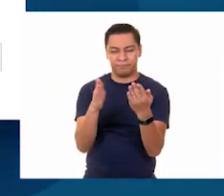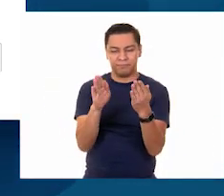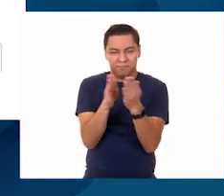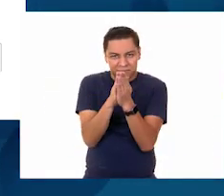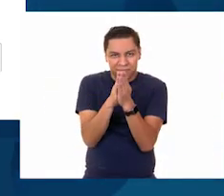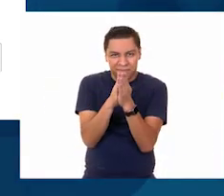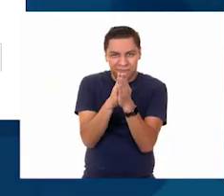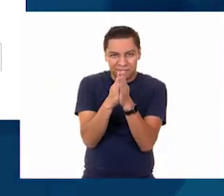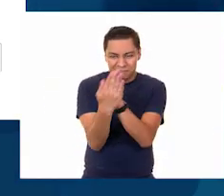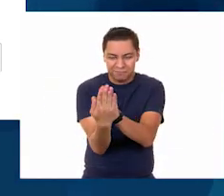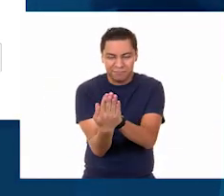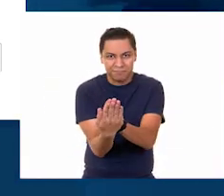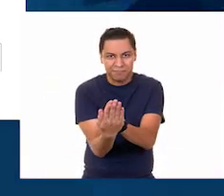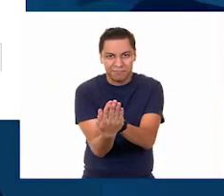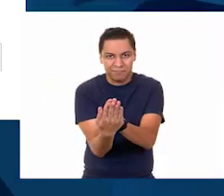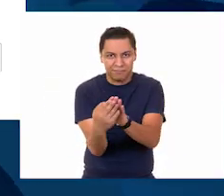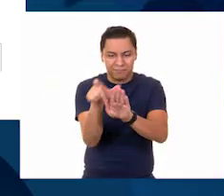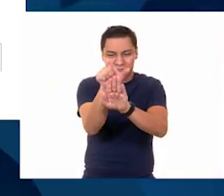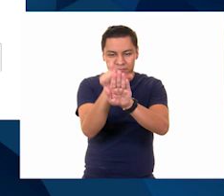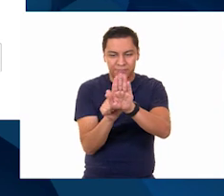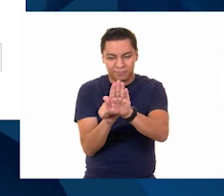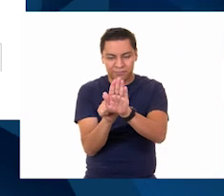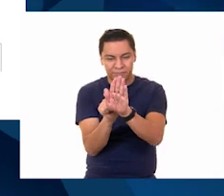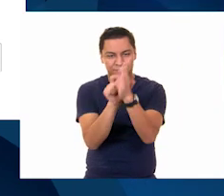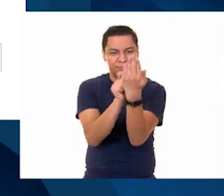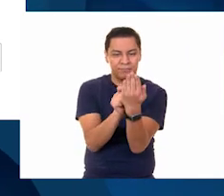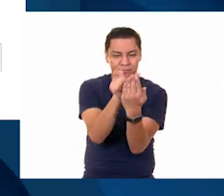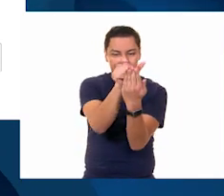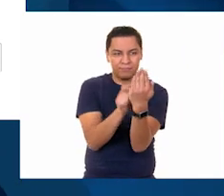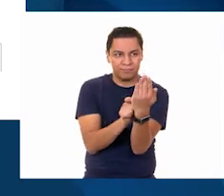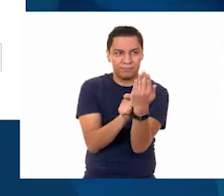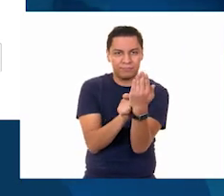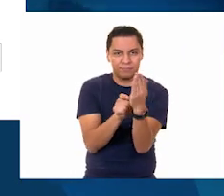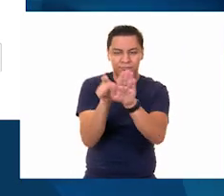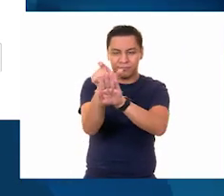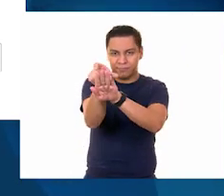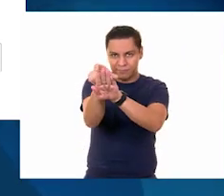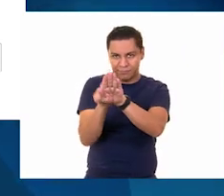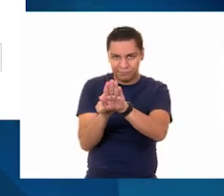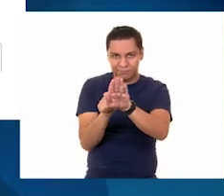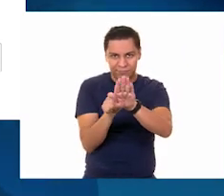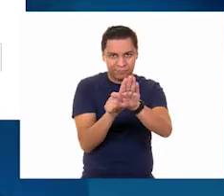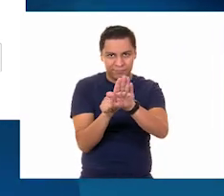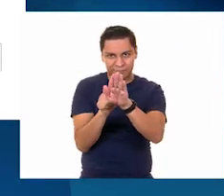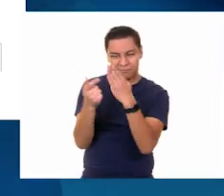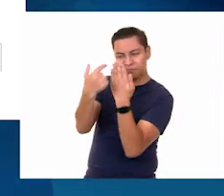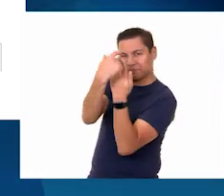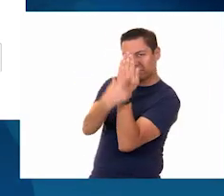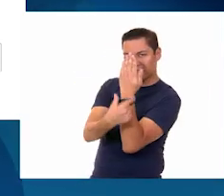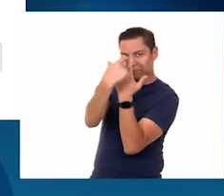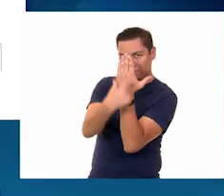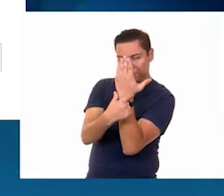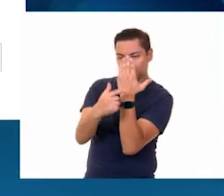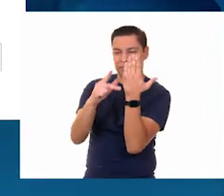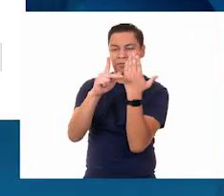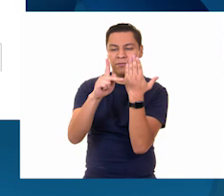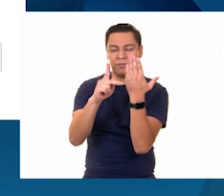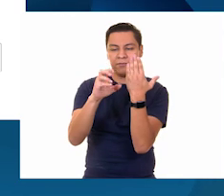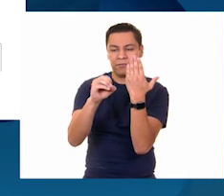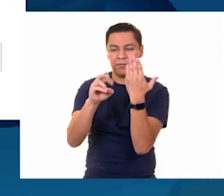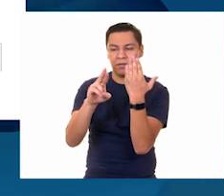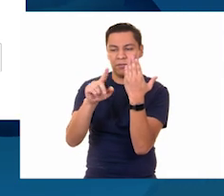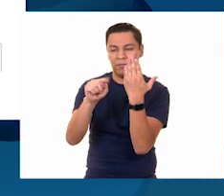aquí tenemos la primera columna. Bueno, esta nos sirve de portada, por eso de manera central incluye el